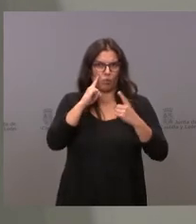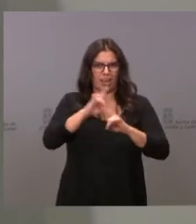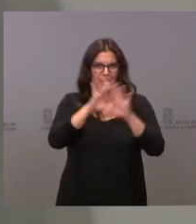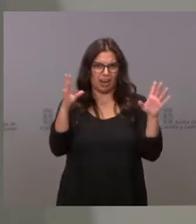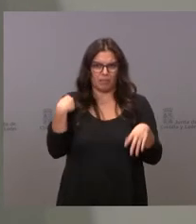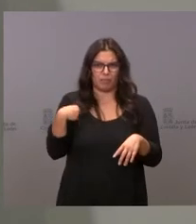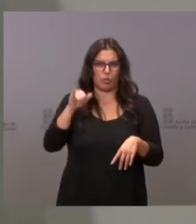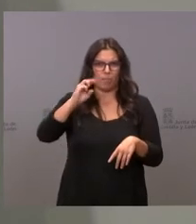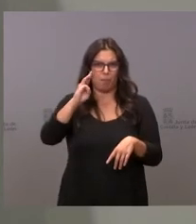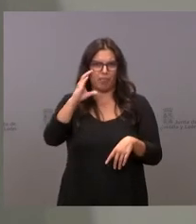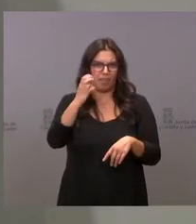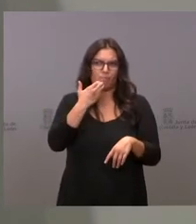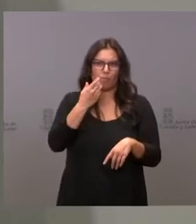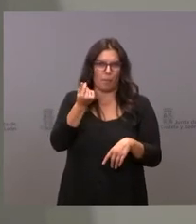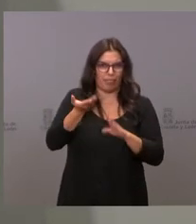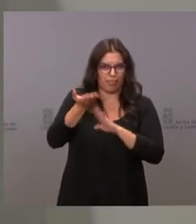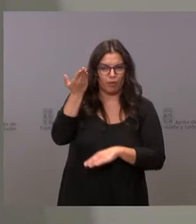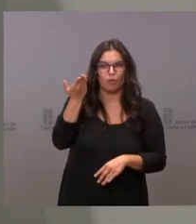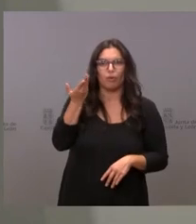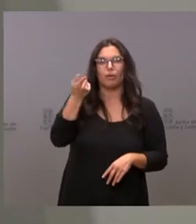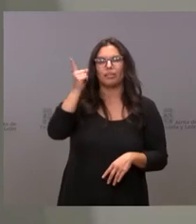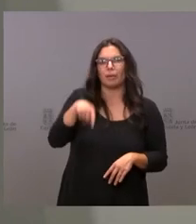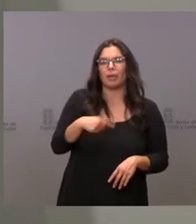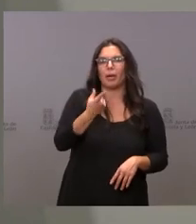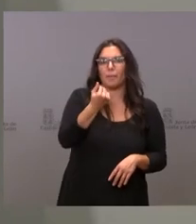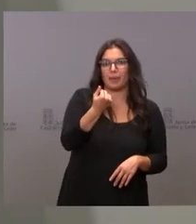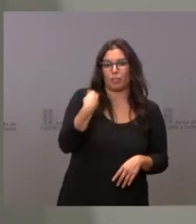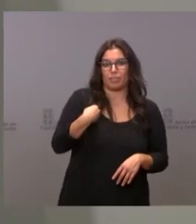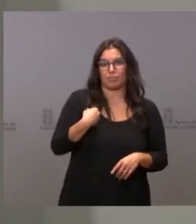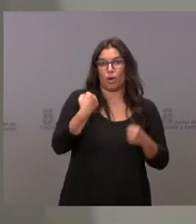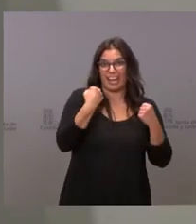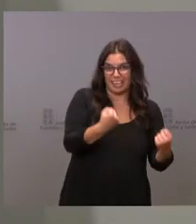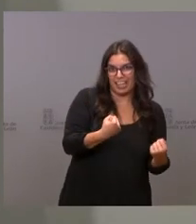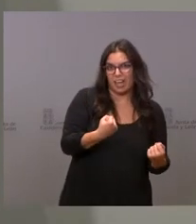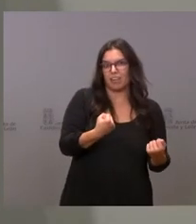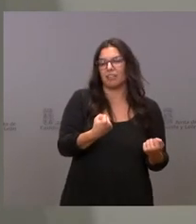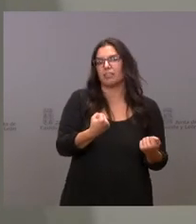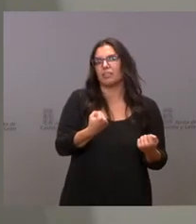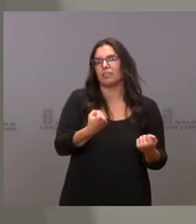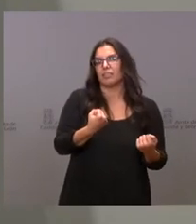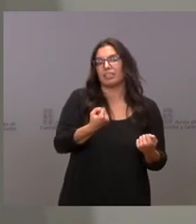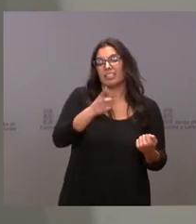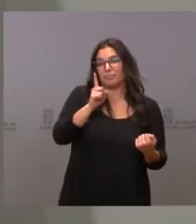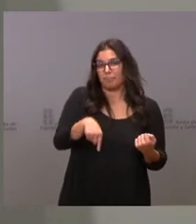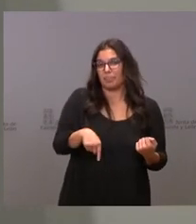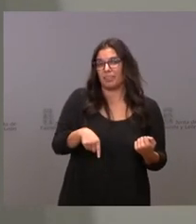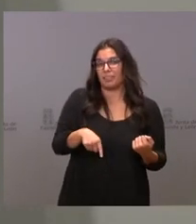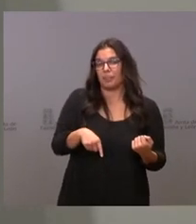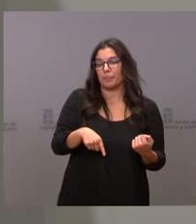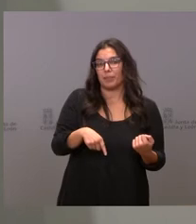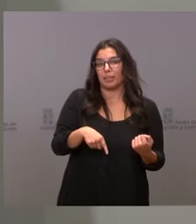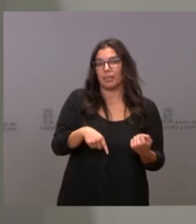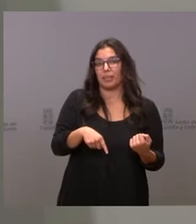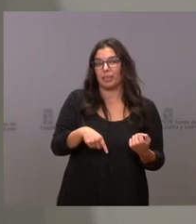IPC, condicionado también por los precios de la energía y por algunas faltas